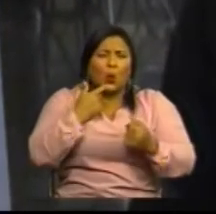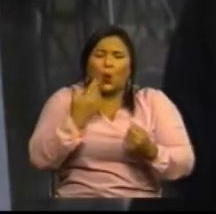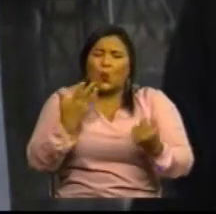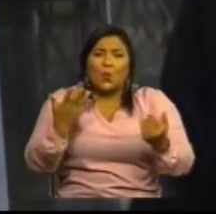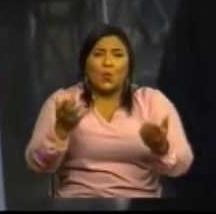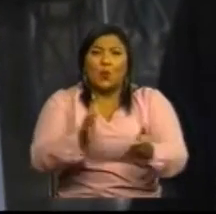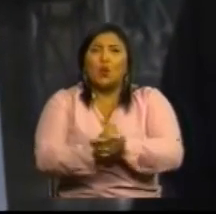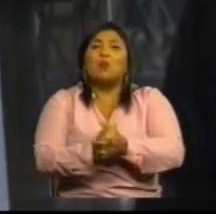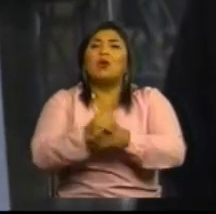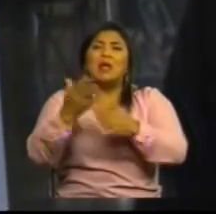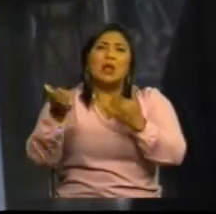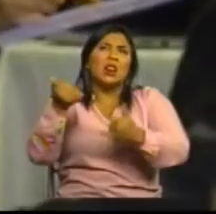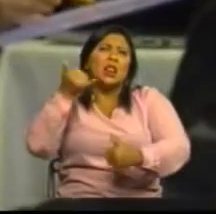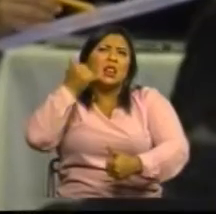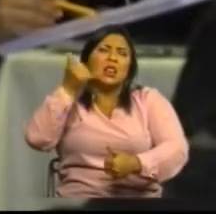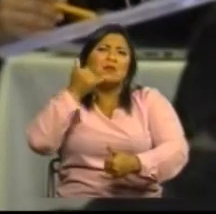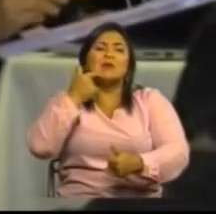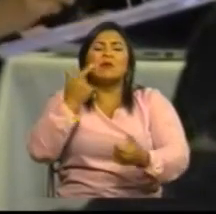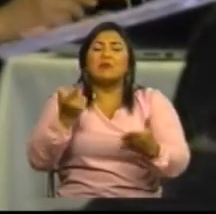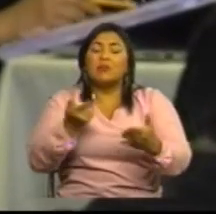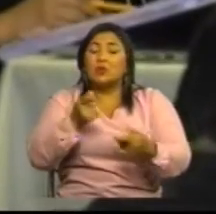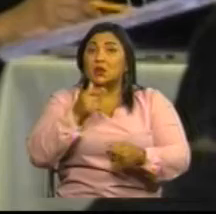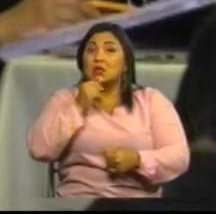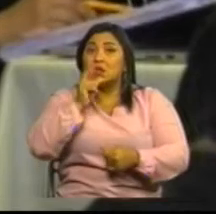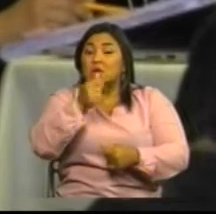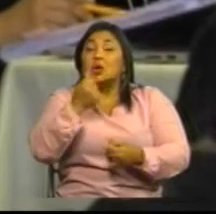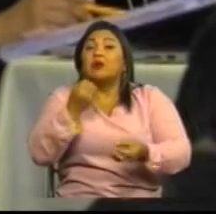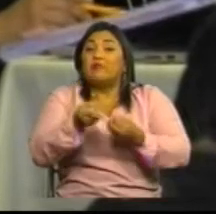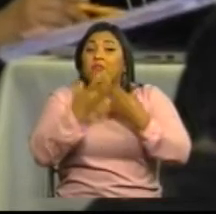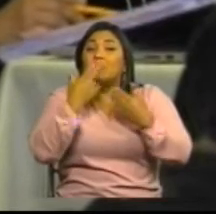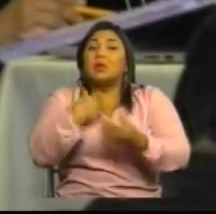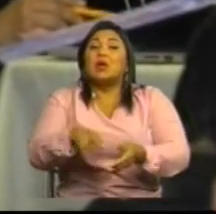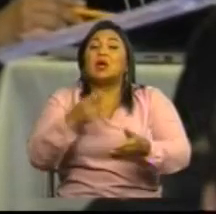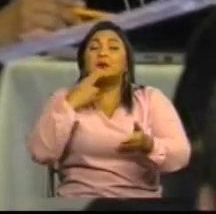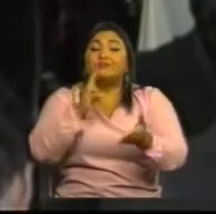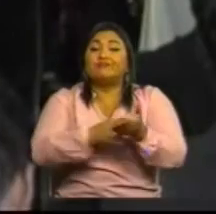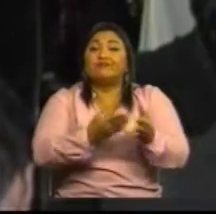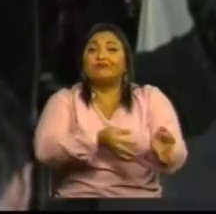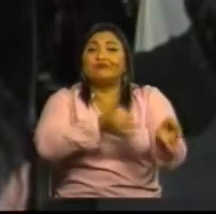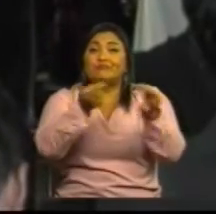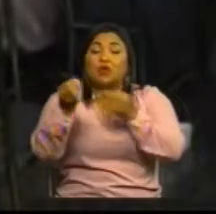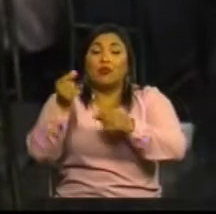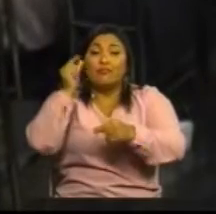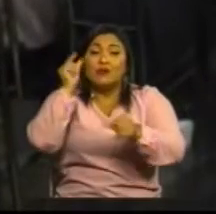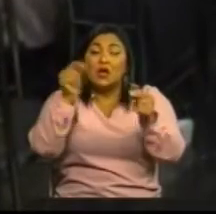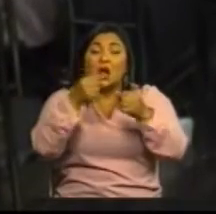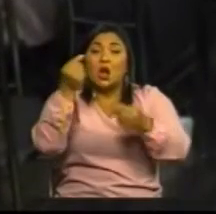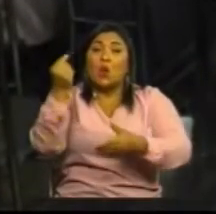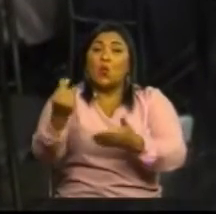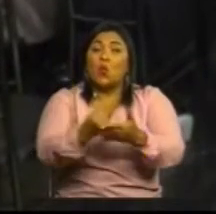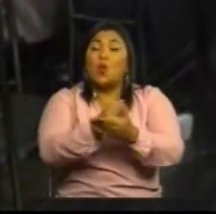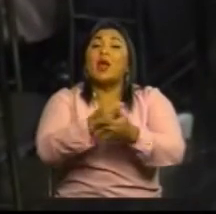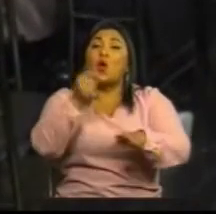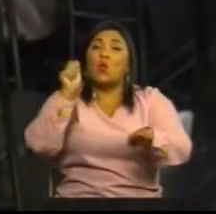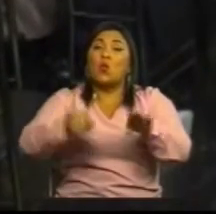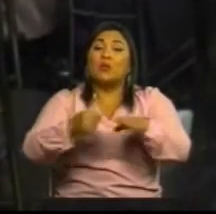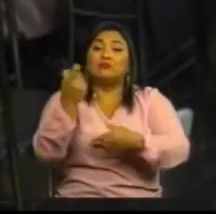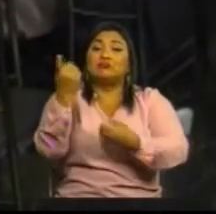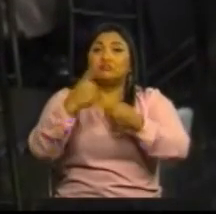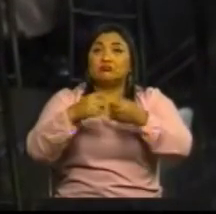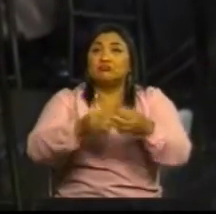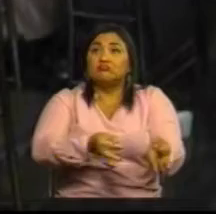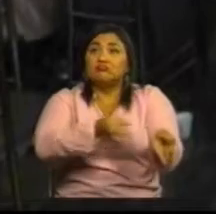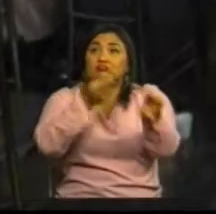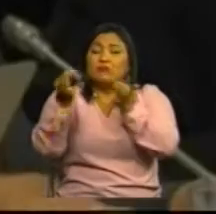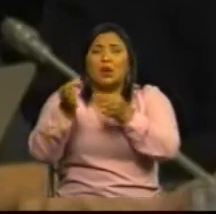de llamadas telefónicas. Aquiles Rigael se refirió a cartas que habría enviado a un fiscal en Guayas y a un juez civil en Quito, por una supuesta